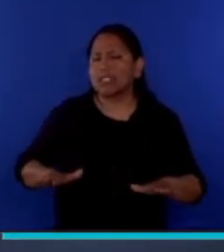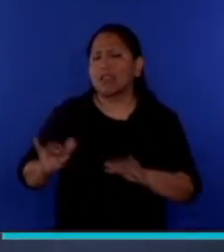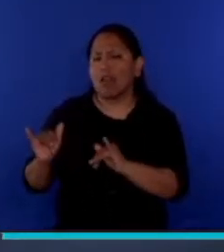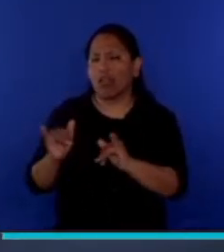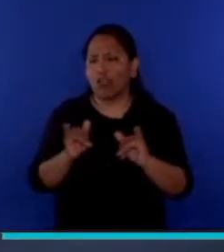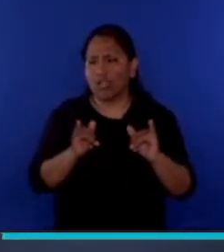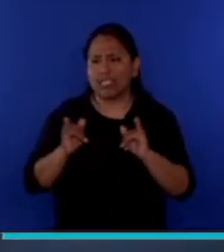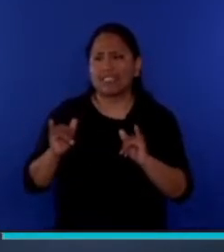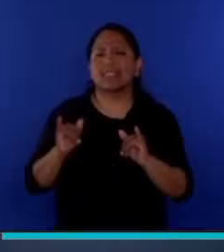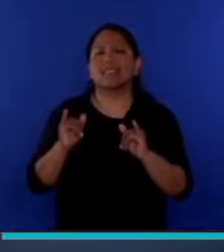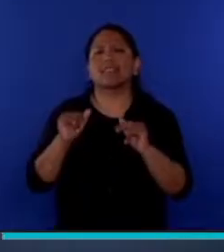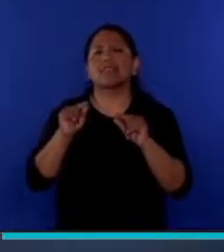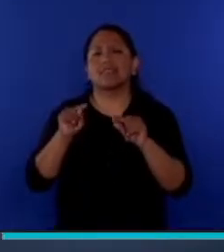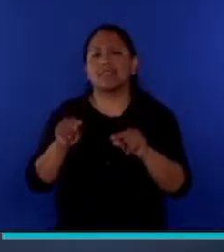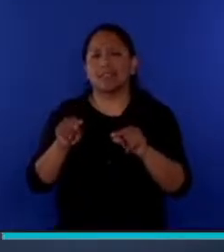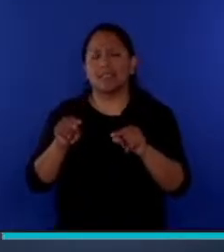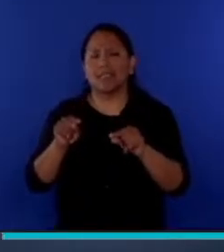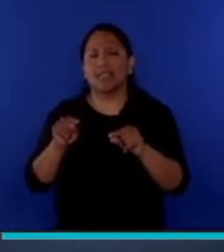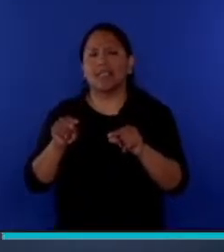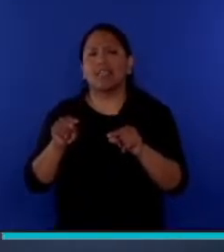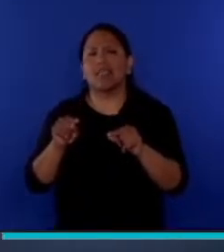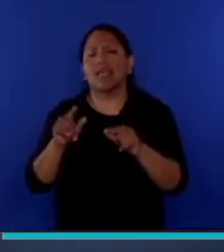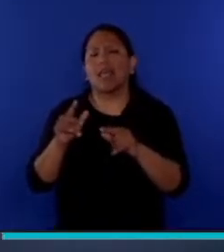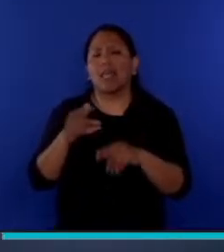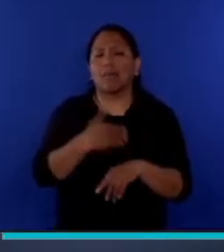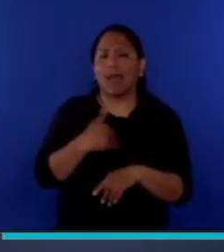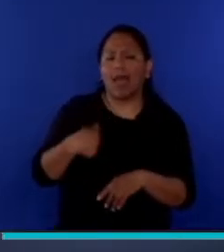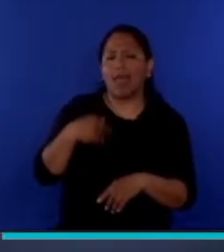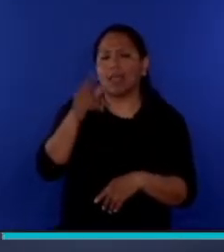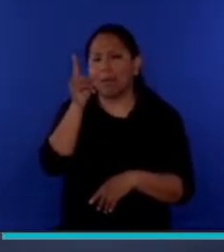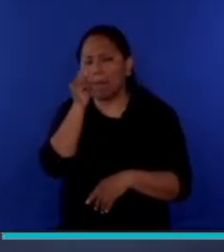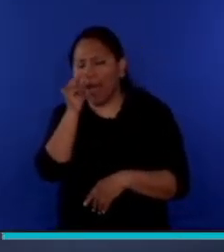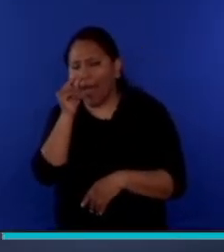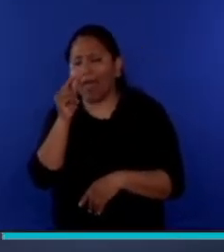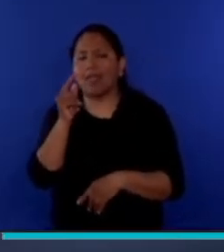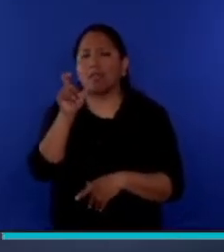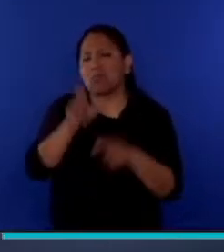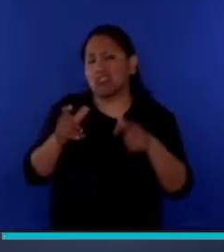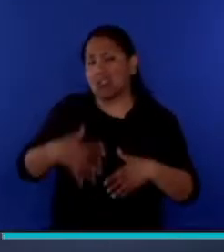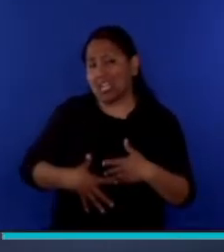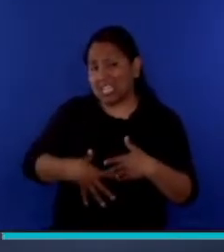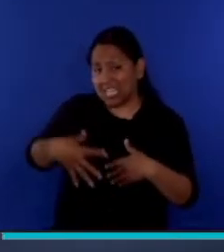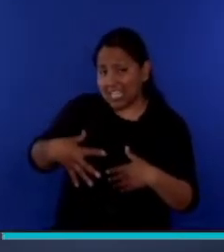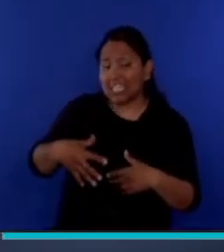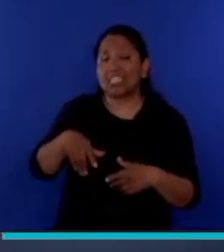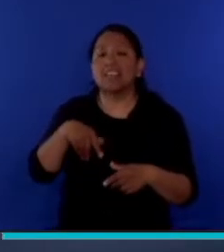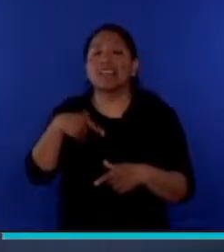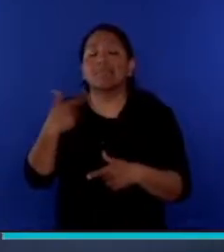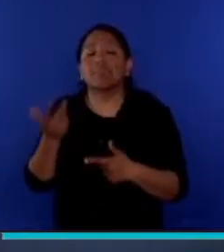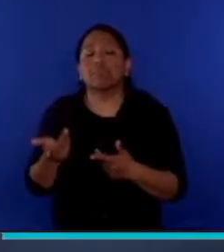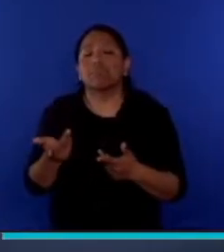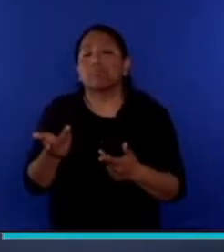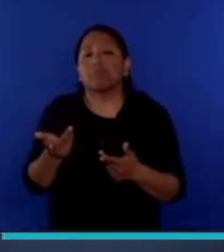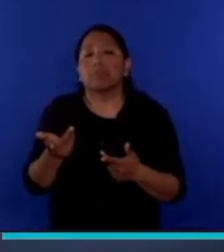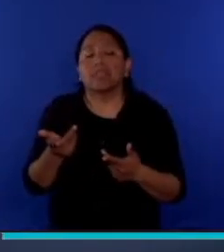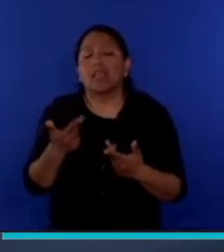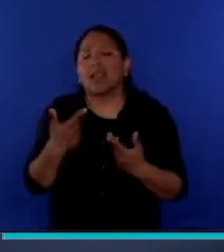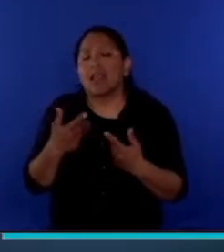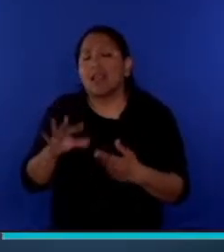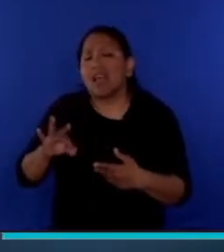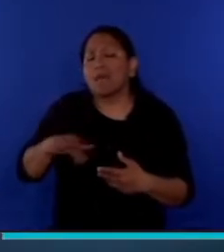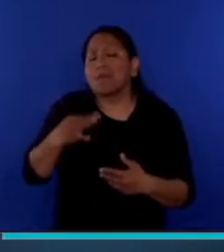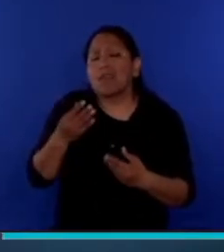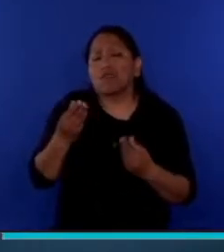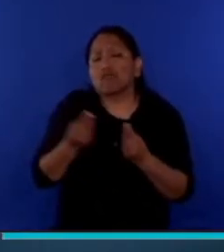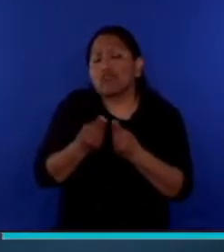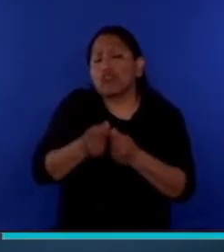adolescentes, pero también de padres o de personas gestantes, respecto de la vida de un montón de